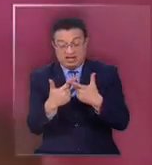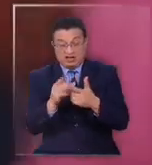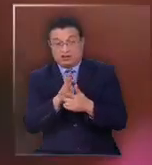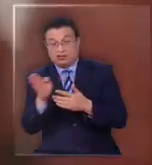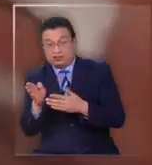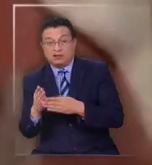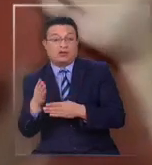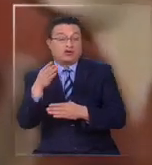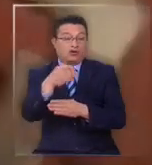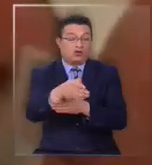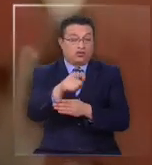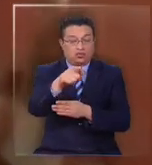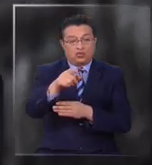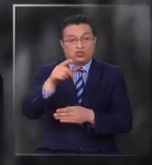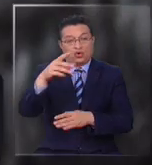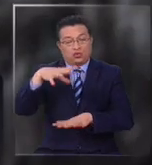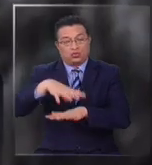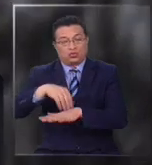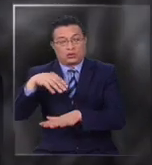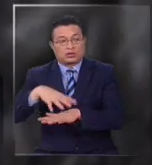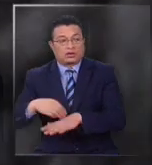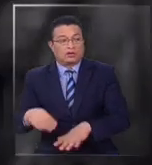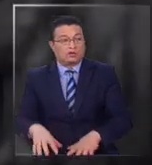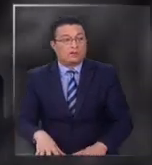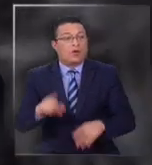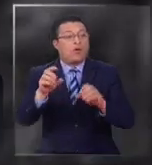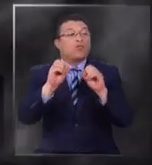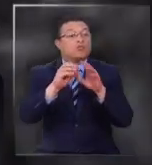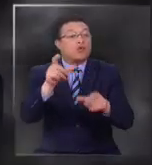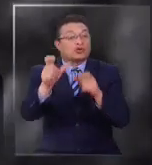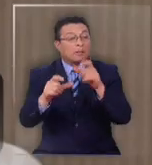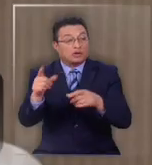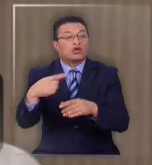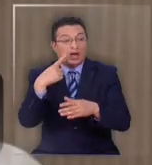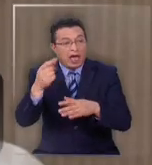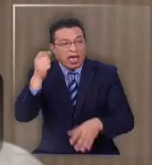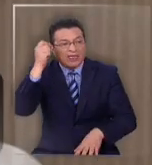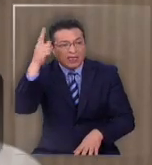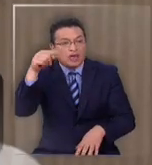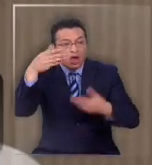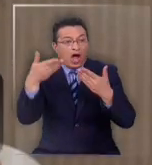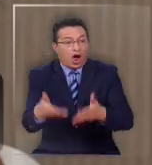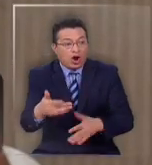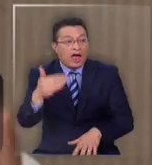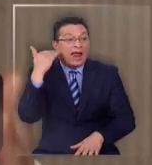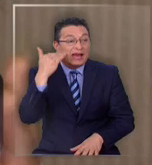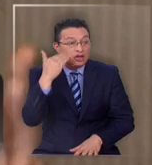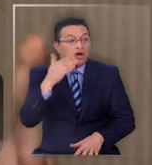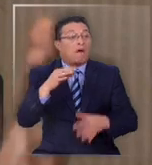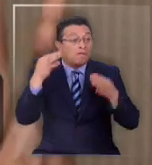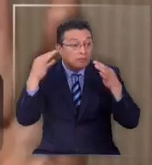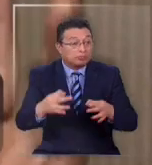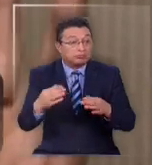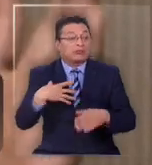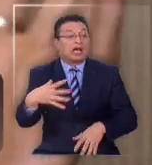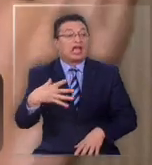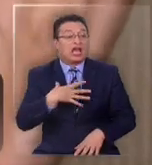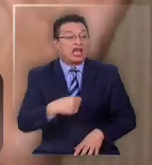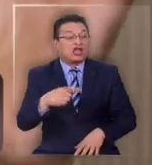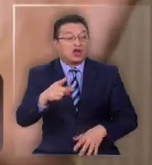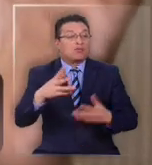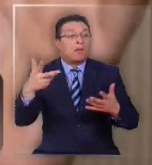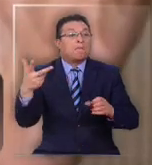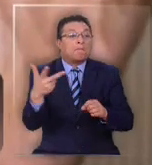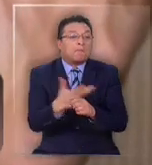a Suecia. Det är många människor som har förstått nu att dessa barn är egentligen inte